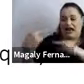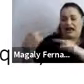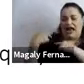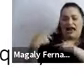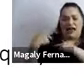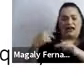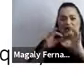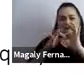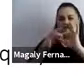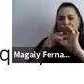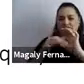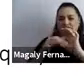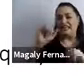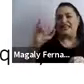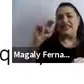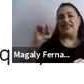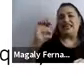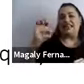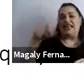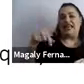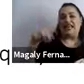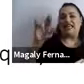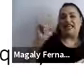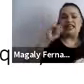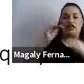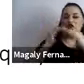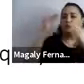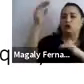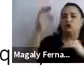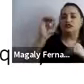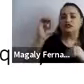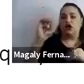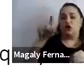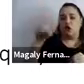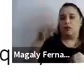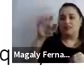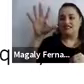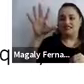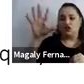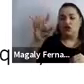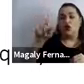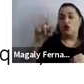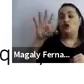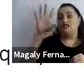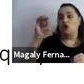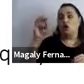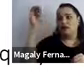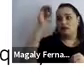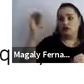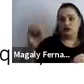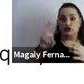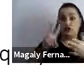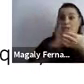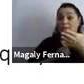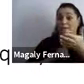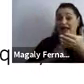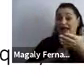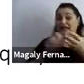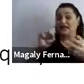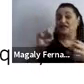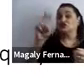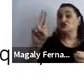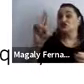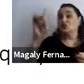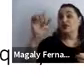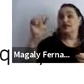de inequidad superior al 0,5, al 50%. En verde el sur de Sudán responde a que no teníamos